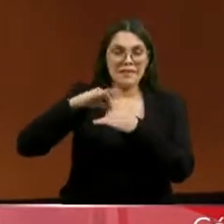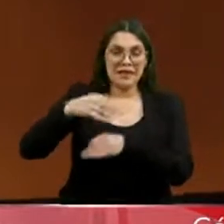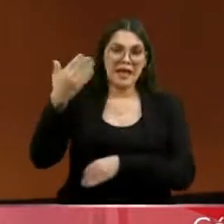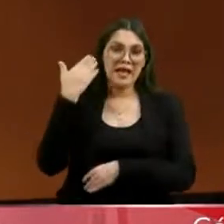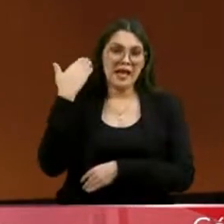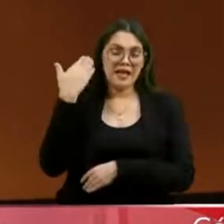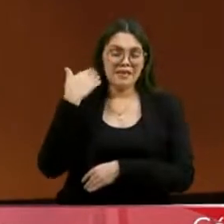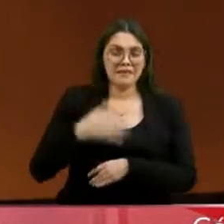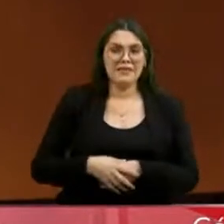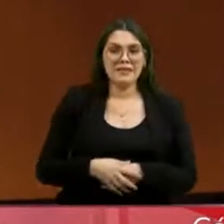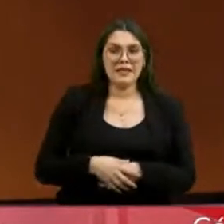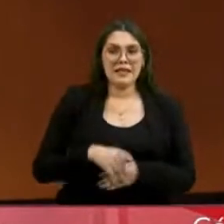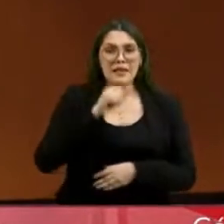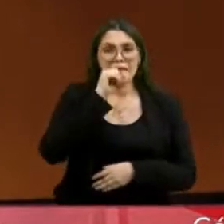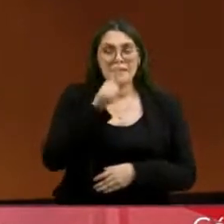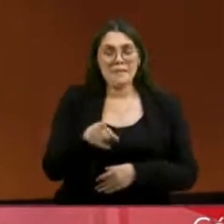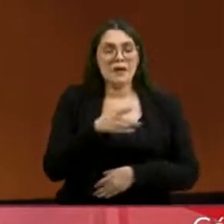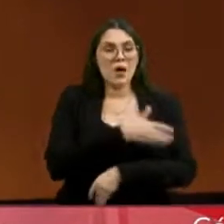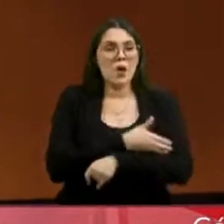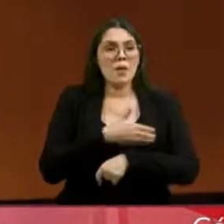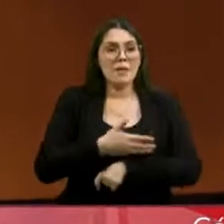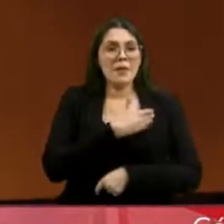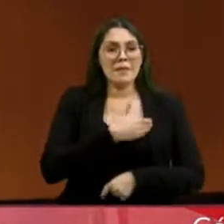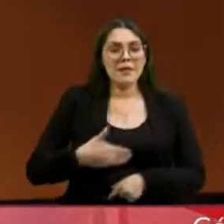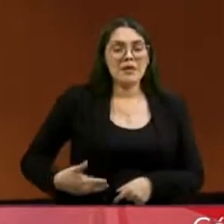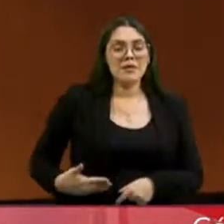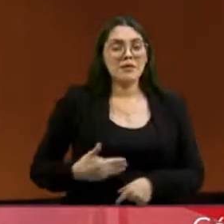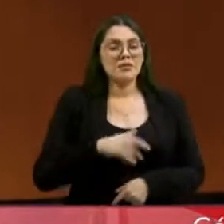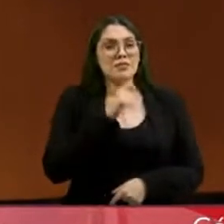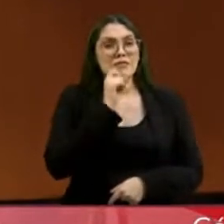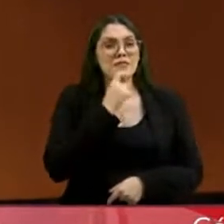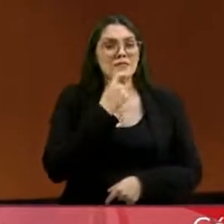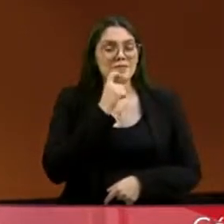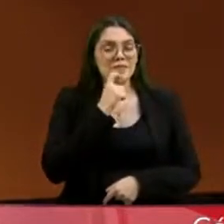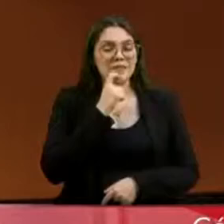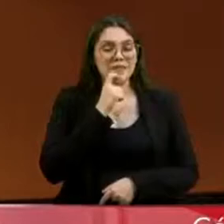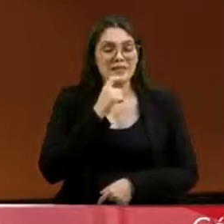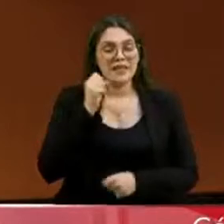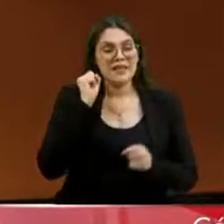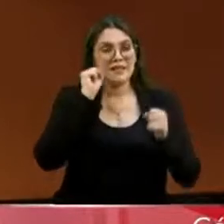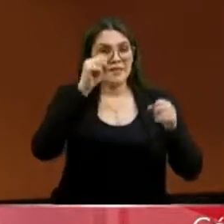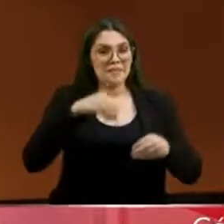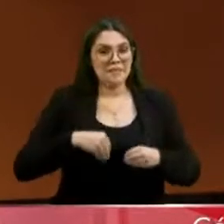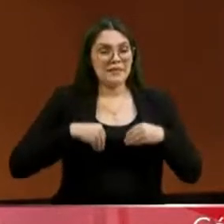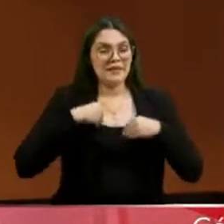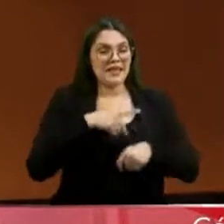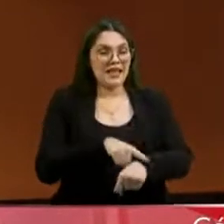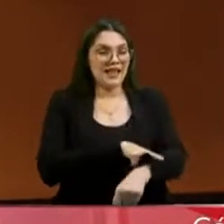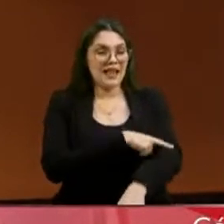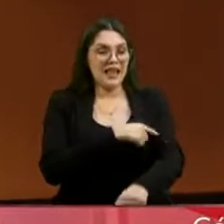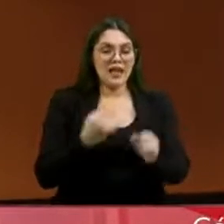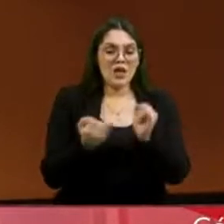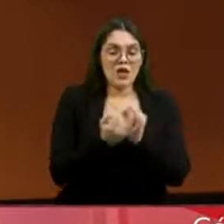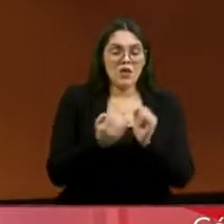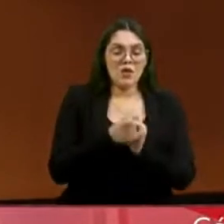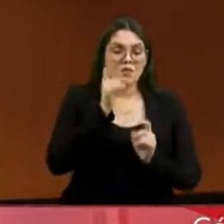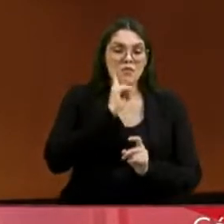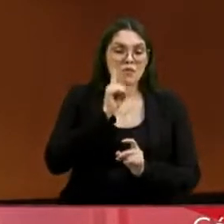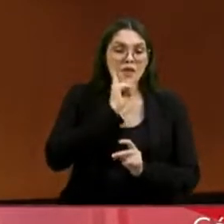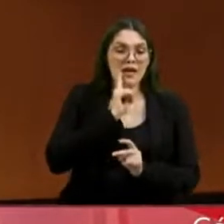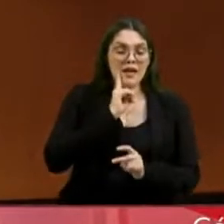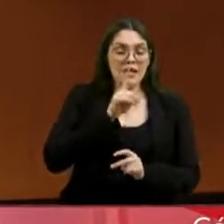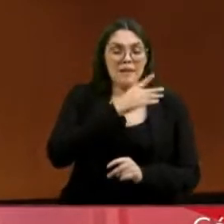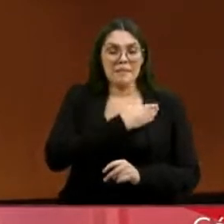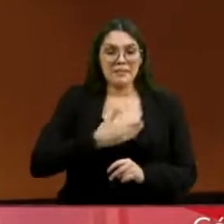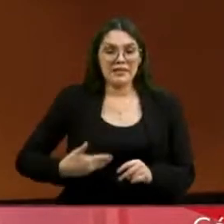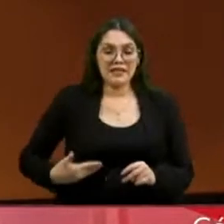México. Larga vida al compañero presidente López Obrador. Larga vida a nuestra presidenta